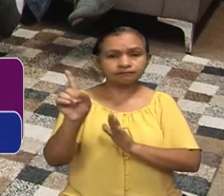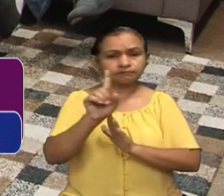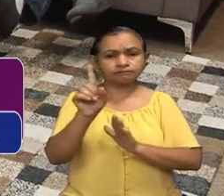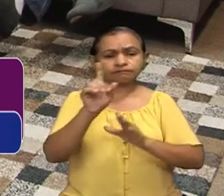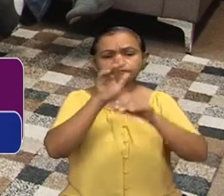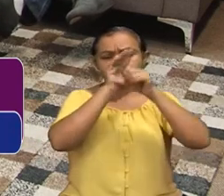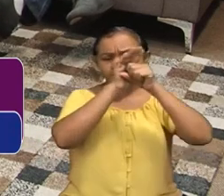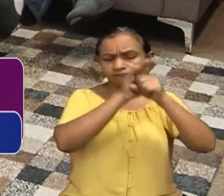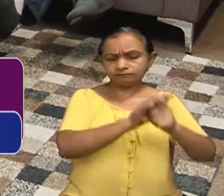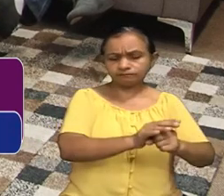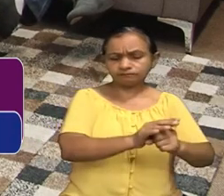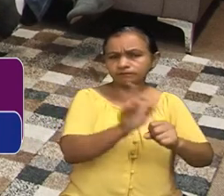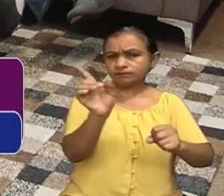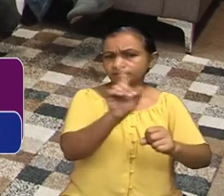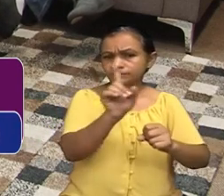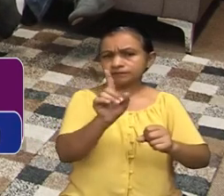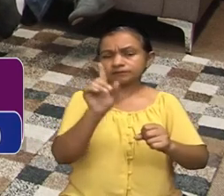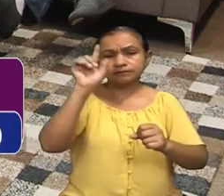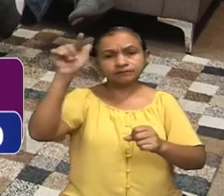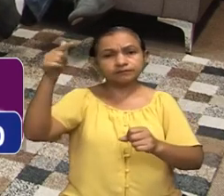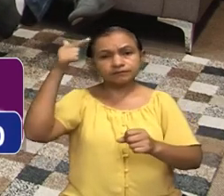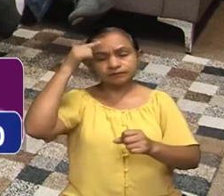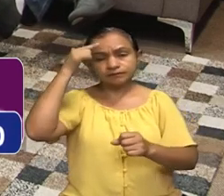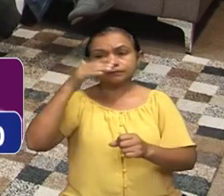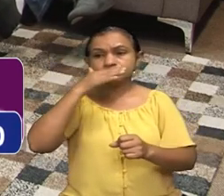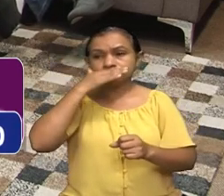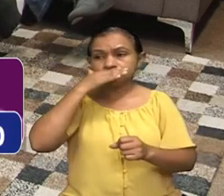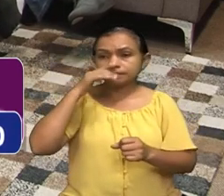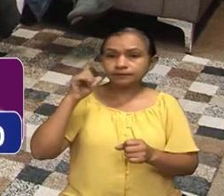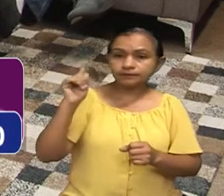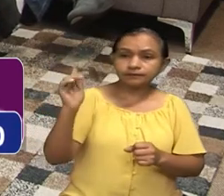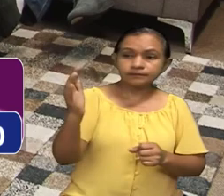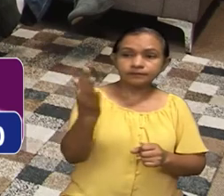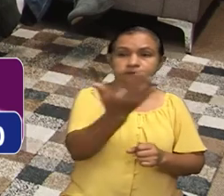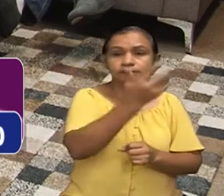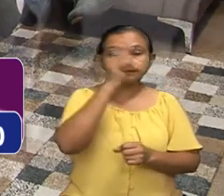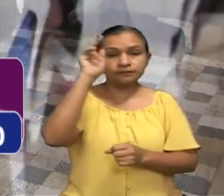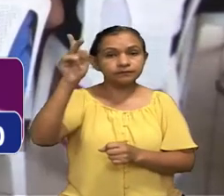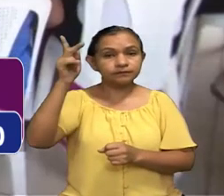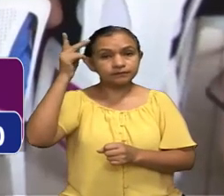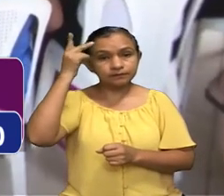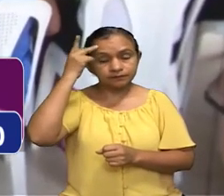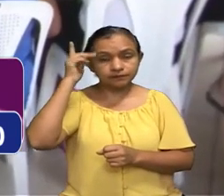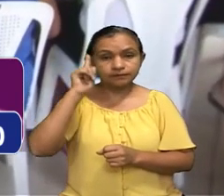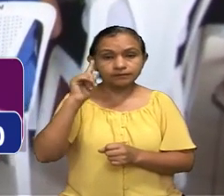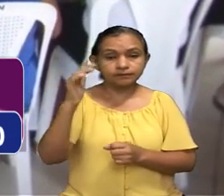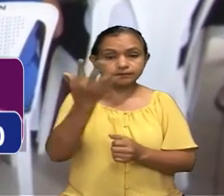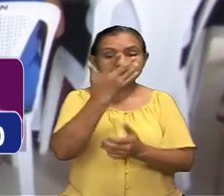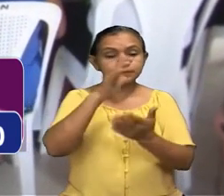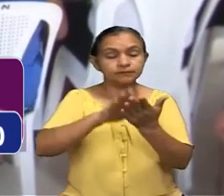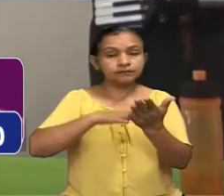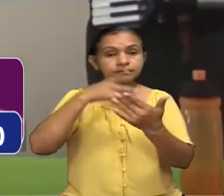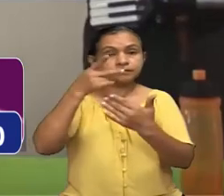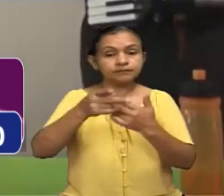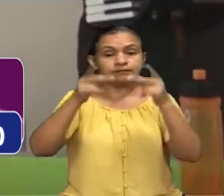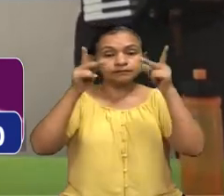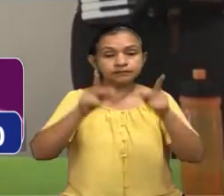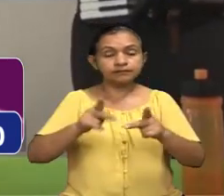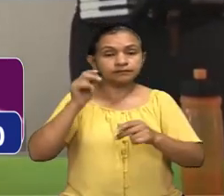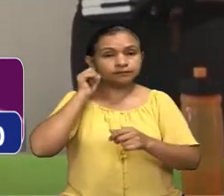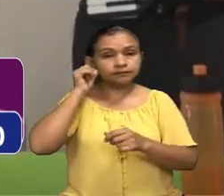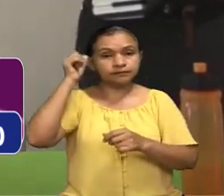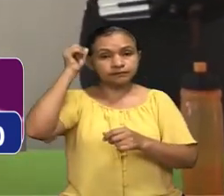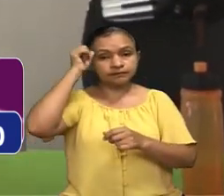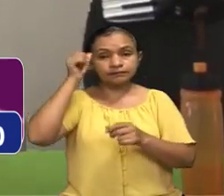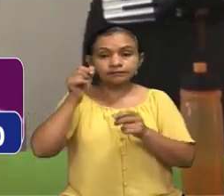ser discriminadas, nuestro gobierno en todas las políticas y en todos los programas, las personas adultas mayores son